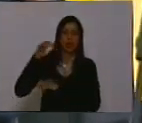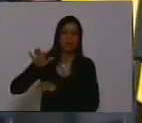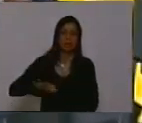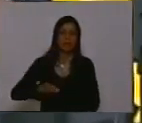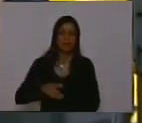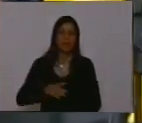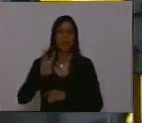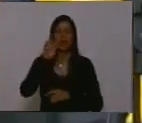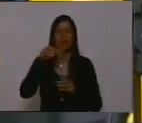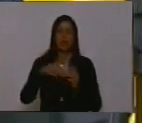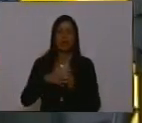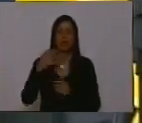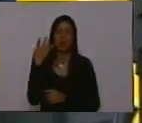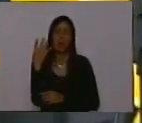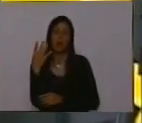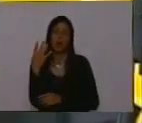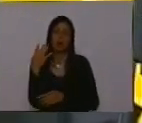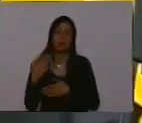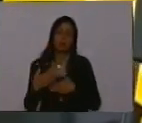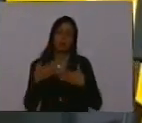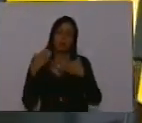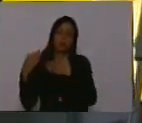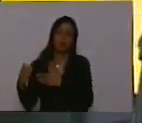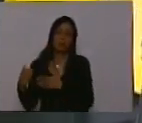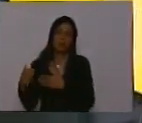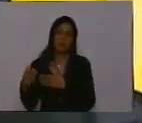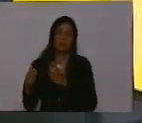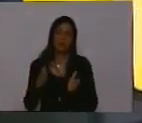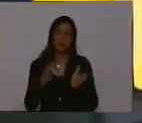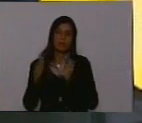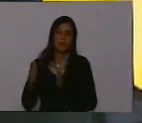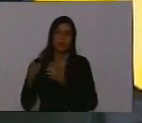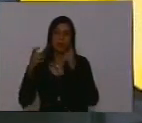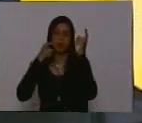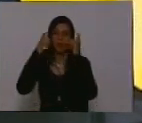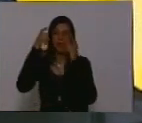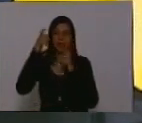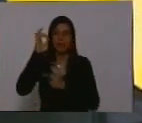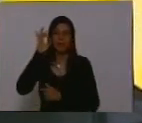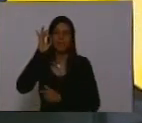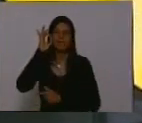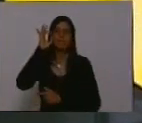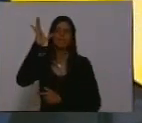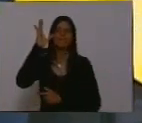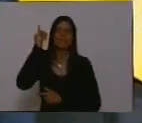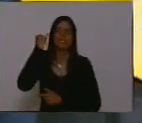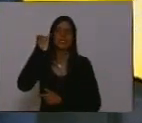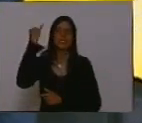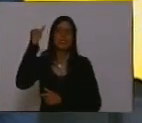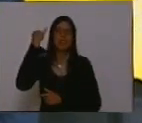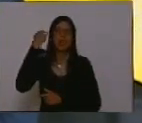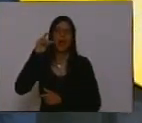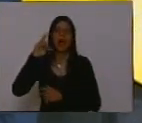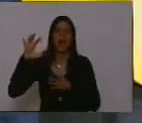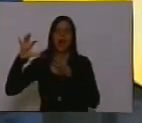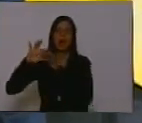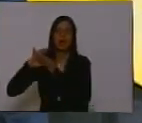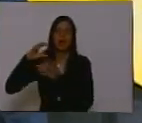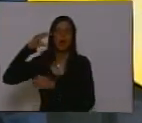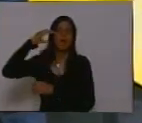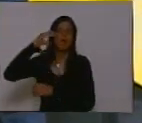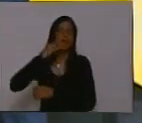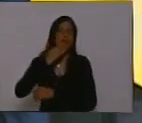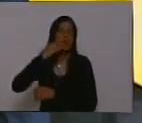el 2004 para ir sintetizando y él con ese gigante, el comandante Fidel Castro, a quien pide